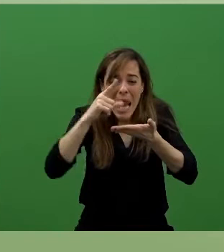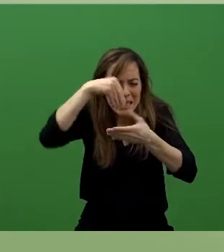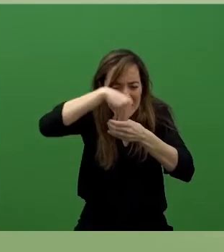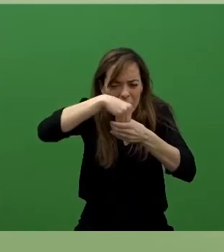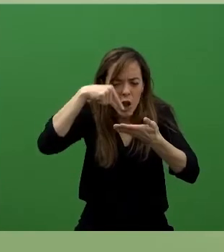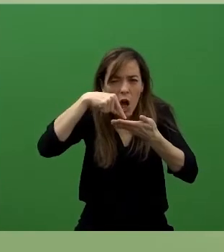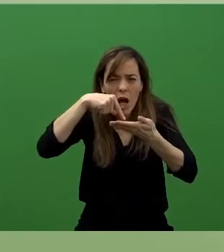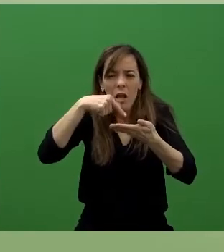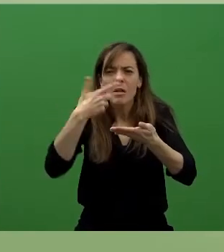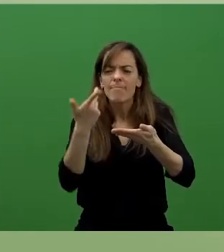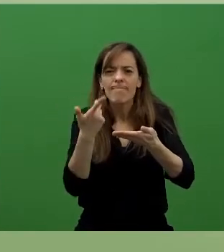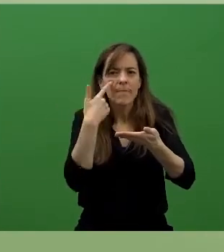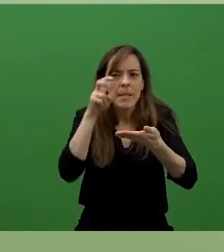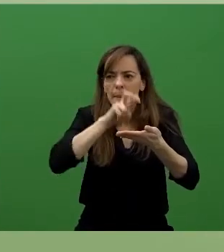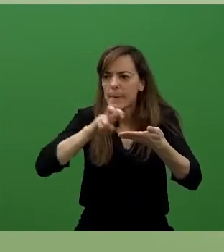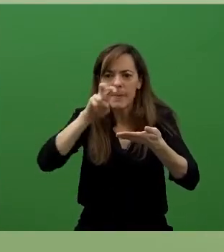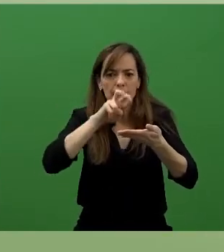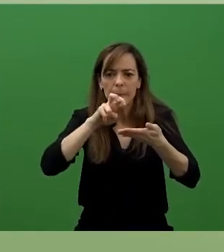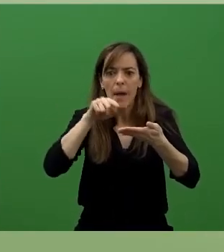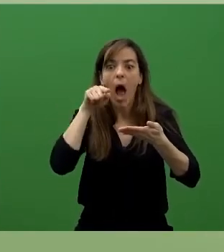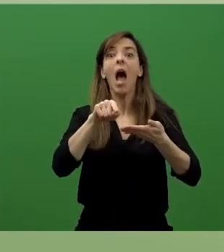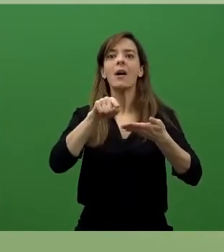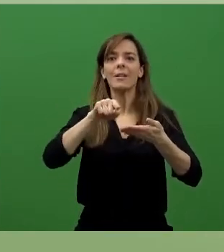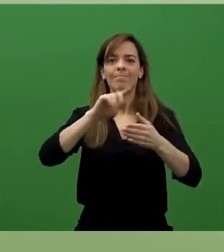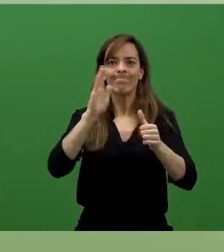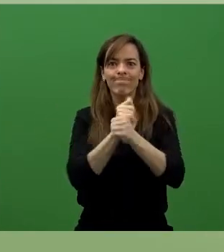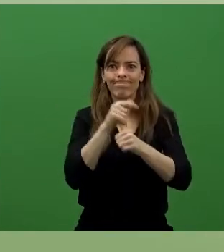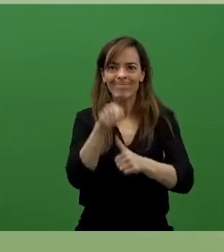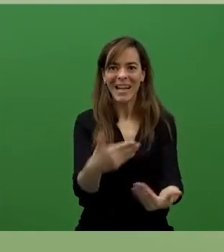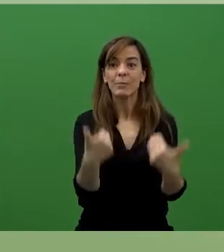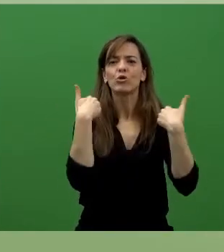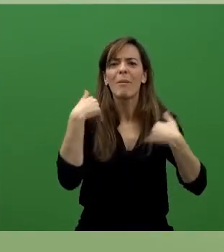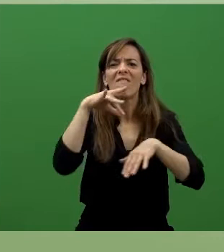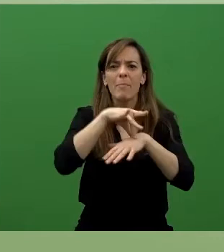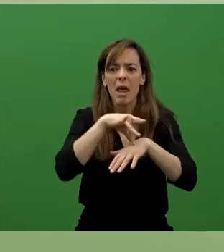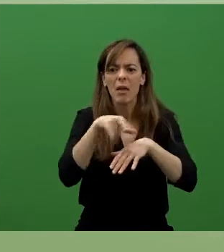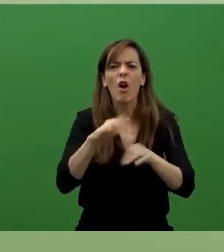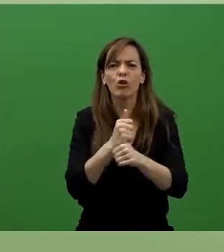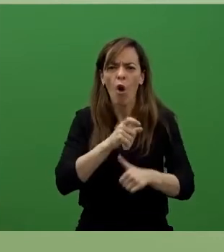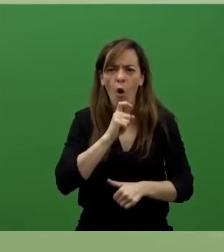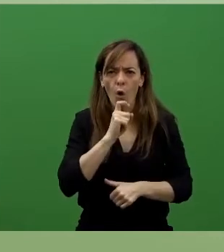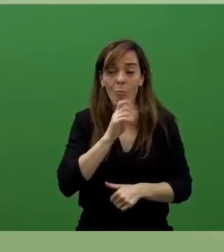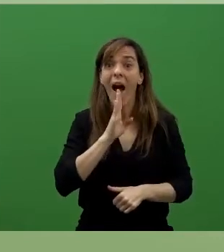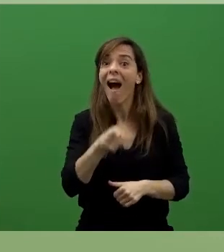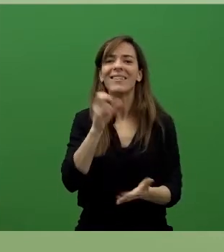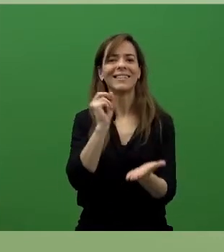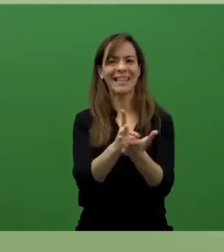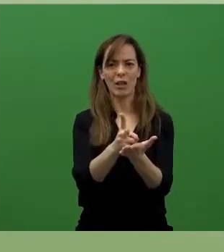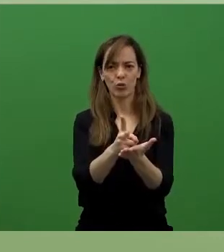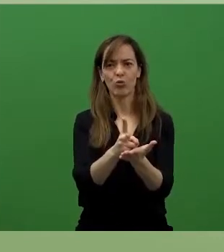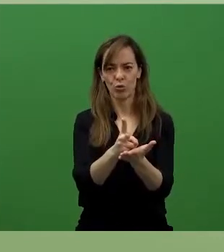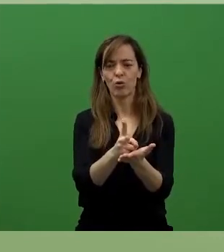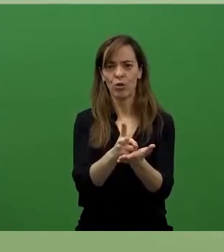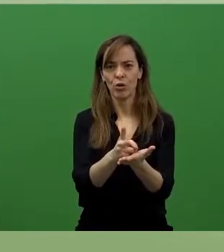letras distintas, cómo encontramos aquella que está causando la enfermedad en un paciente concreto. Y este es el reto, ese es el challenge, ¿no? ¿Cómo